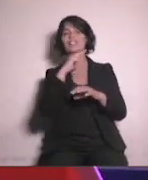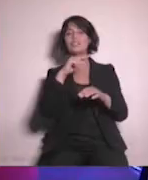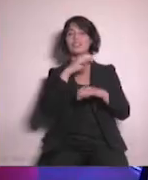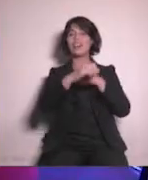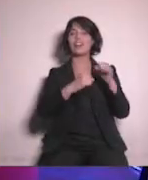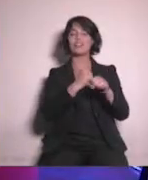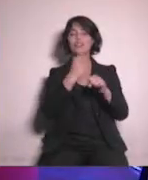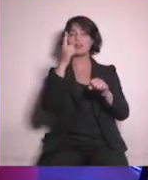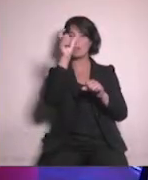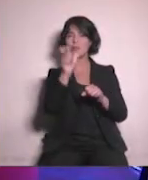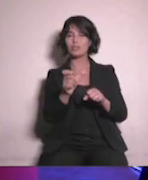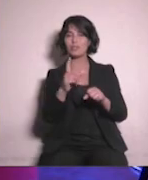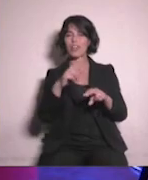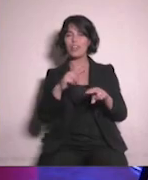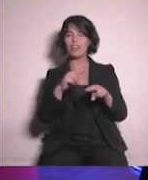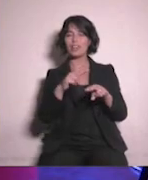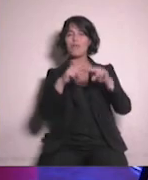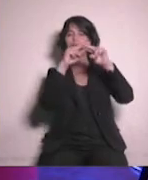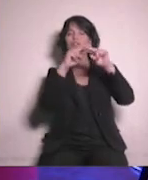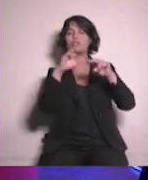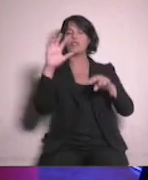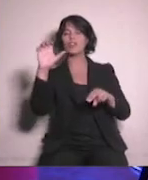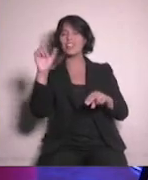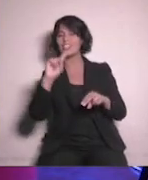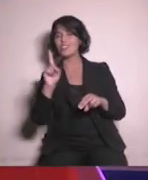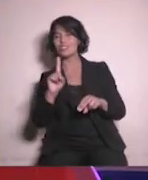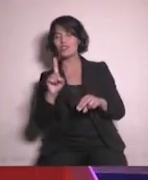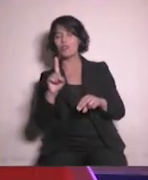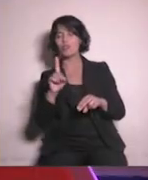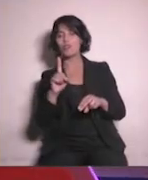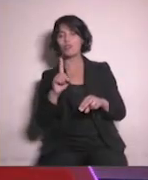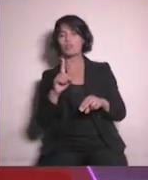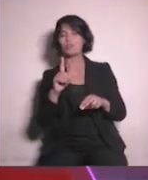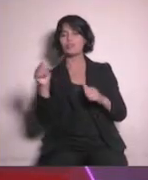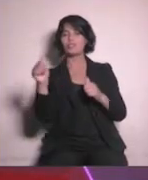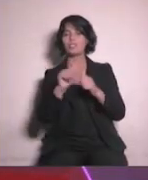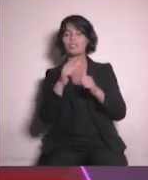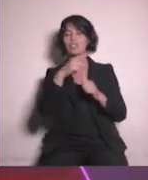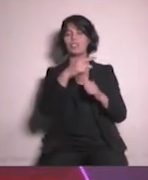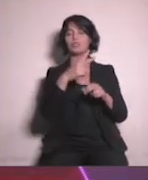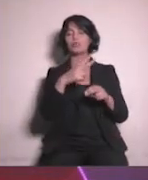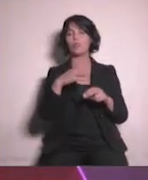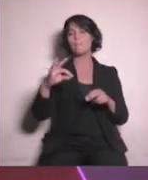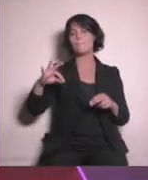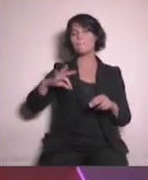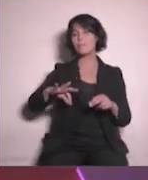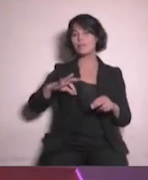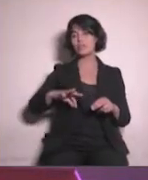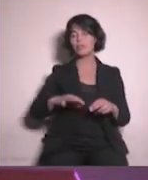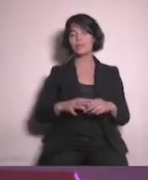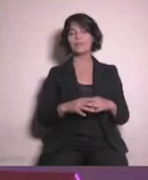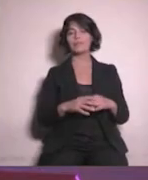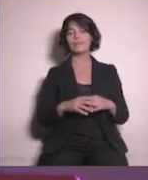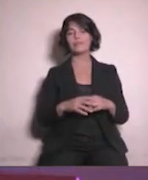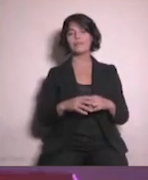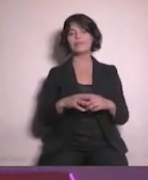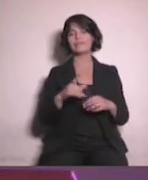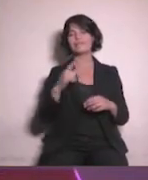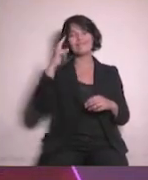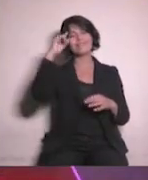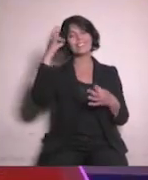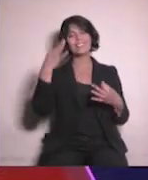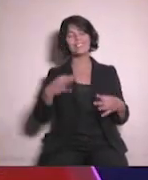que estaba en el fondo E y no era cercana a su pensión, tomó una